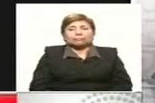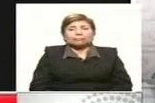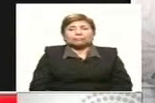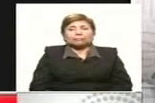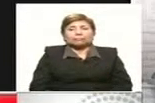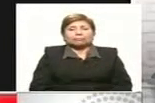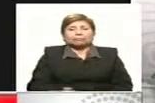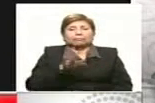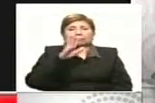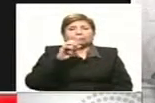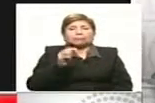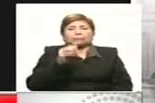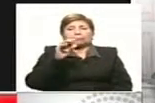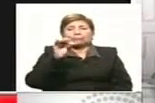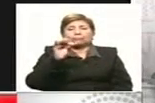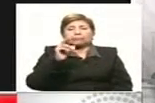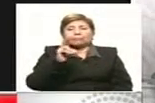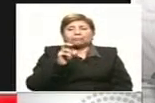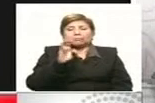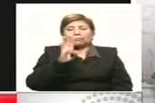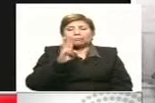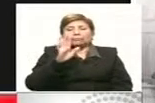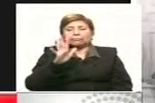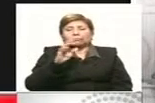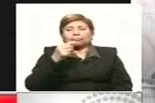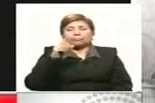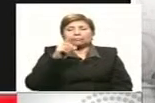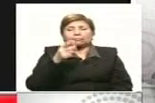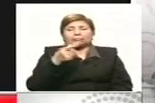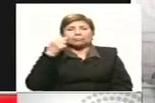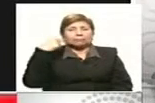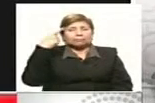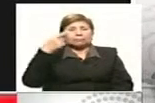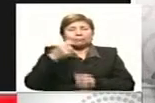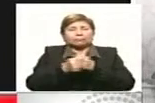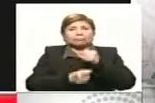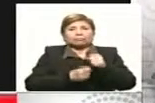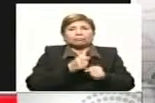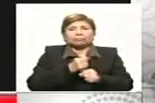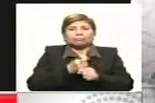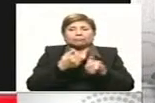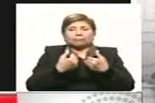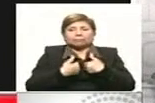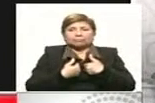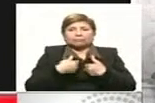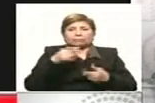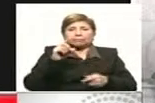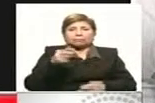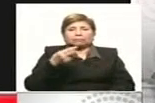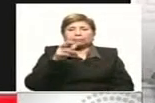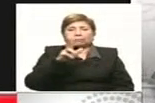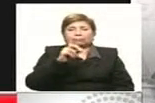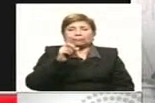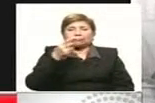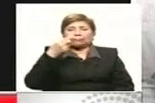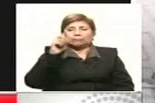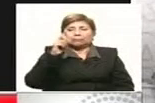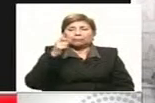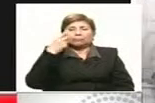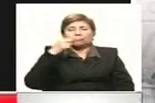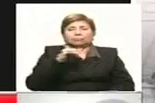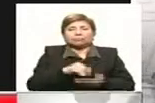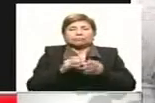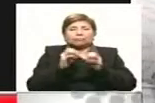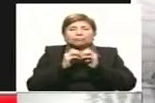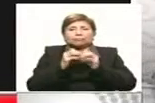de los 5.248 millones que tenemos hacia el siguiente año. Tenemos 1.031 millones que están